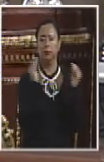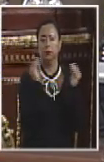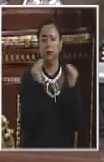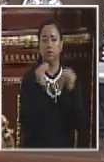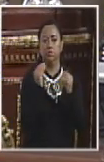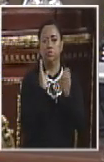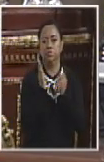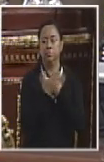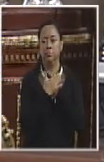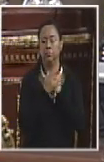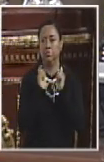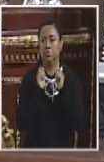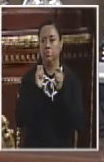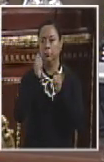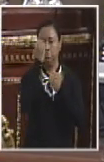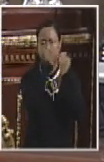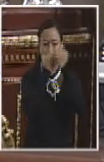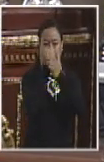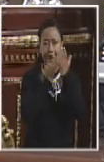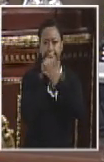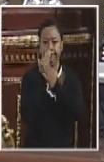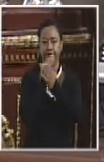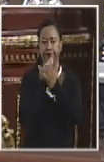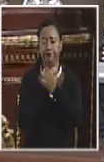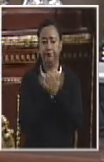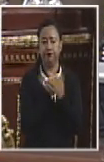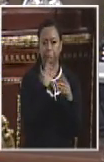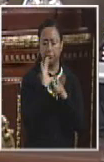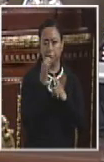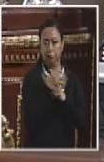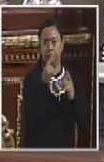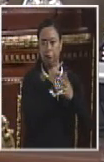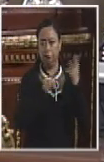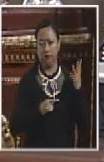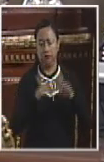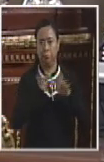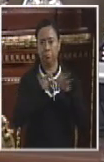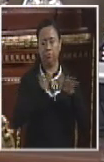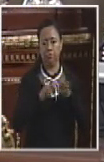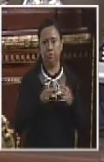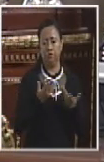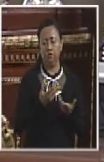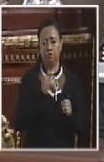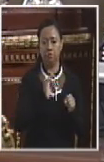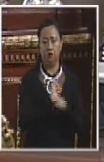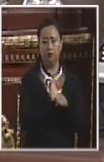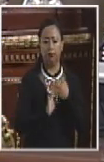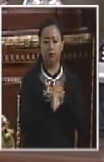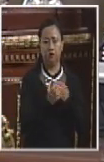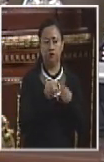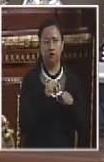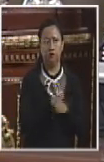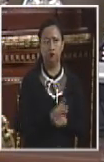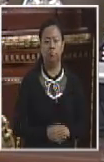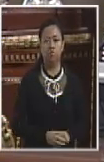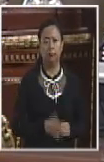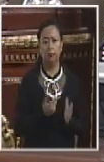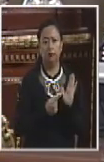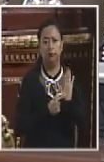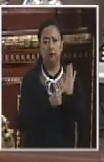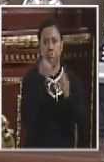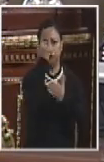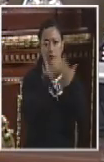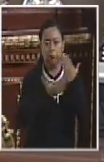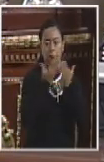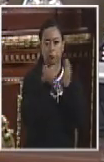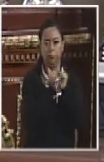y se turnará para su análisis y dictamen a la Comisión de Asuntos Laborales, Trabajo y Previsión Social. Para presentar una